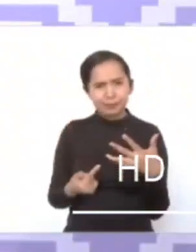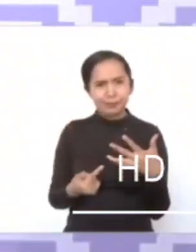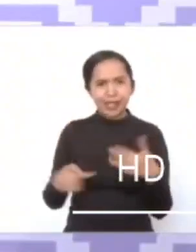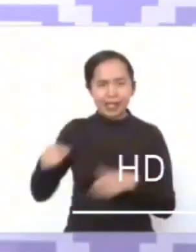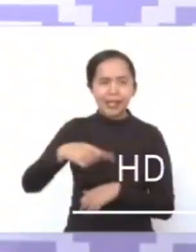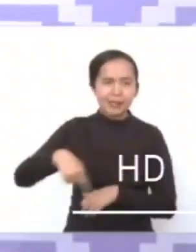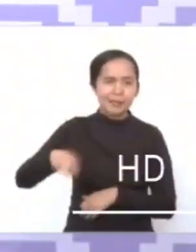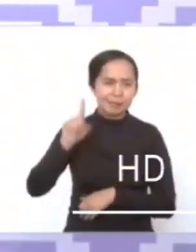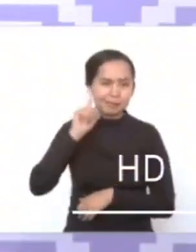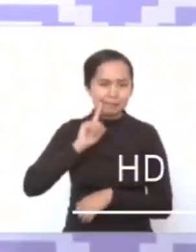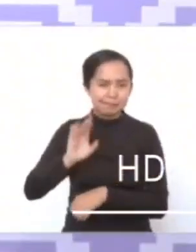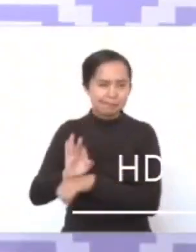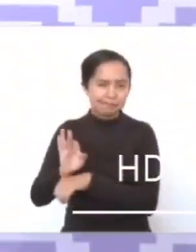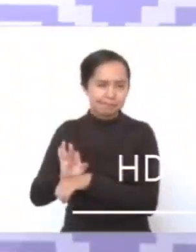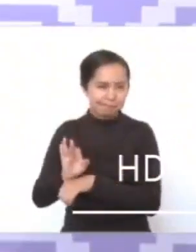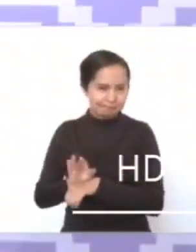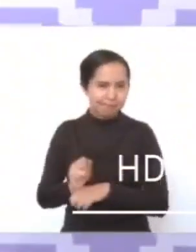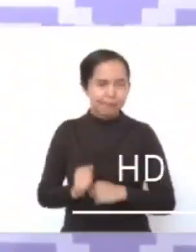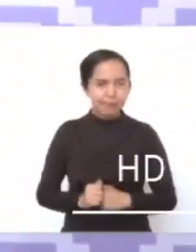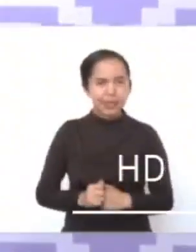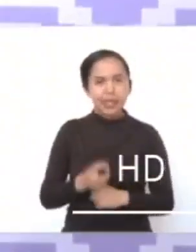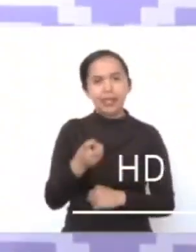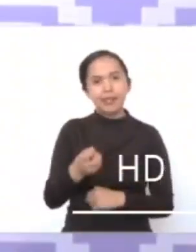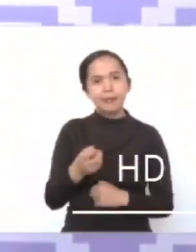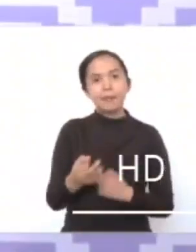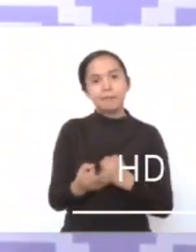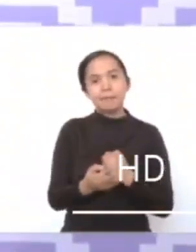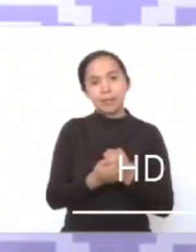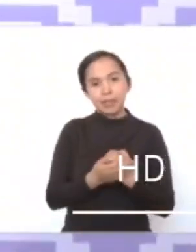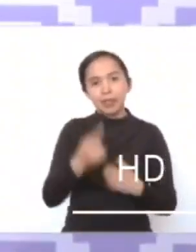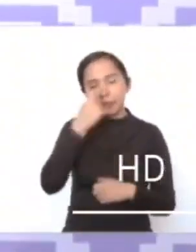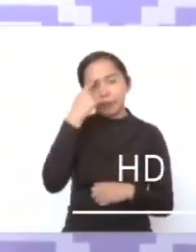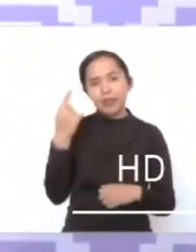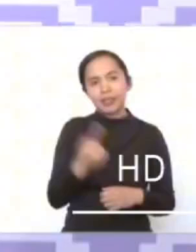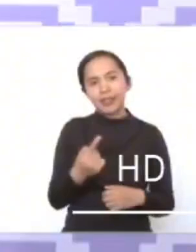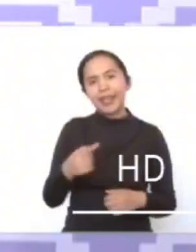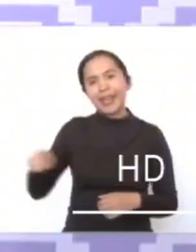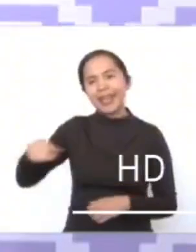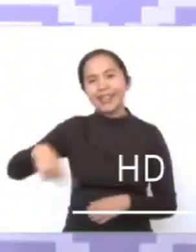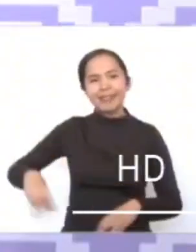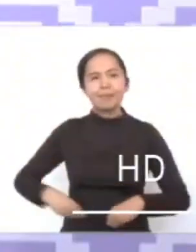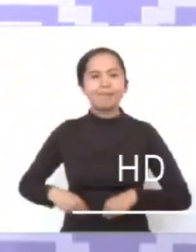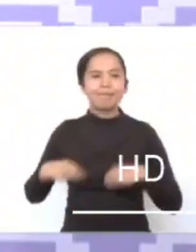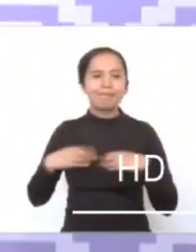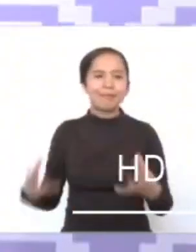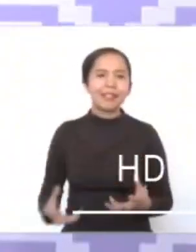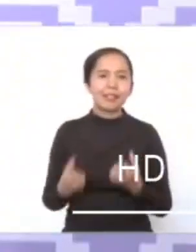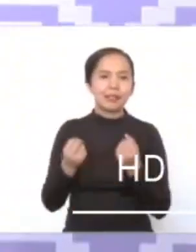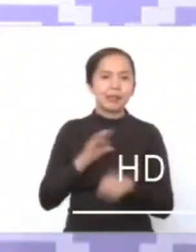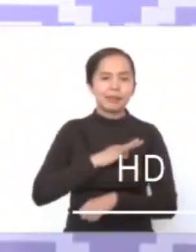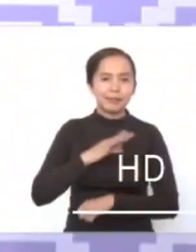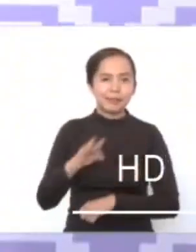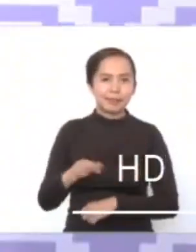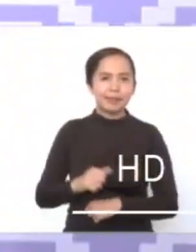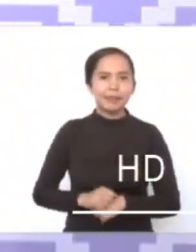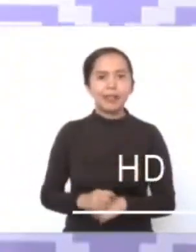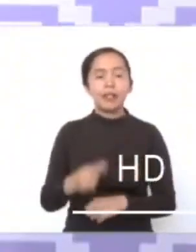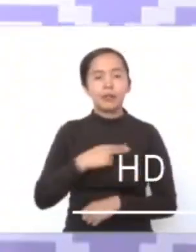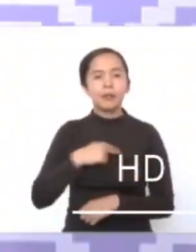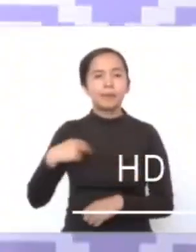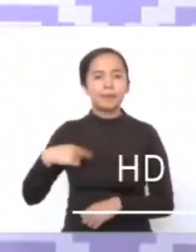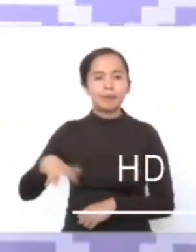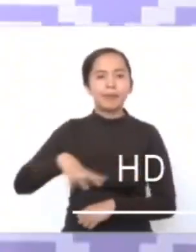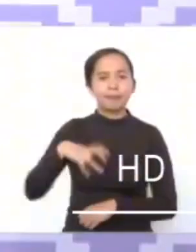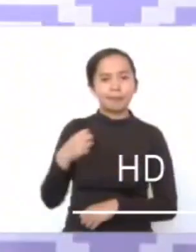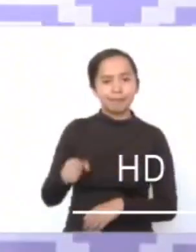las mujeres. Esto nos está ayudando, decimos nosotros, a salvar vidas. También seguimos